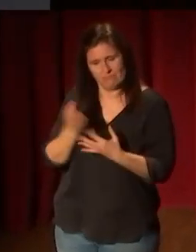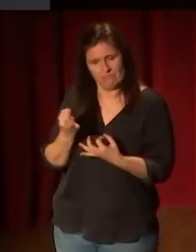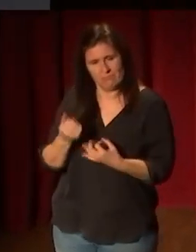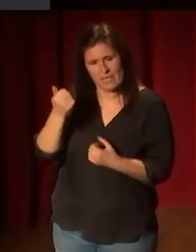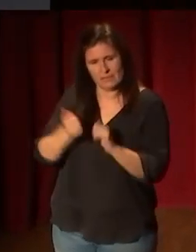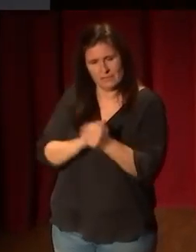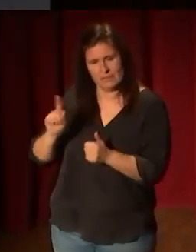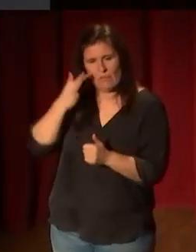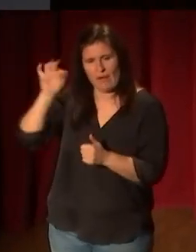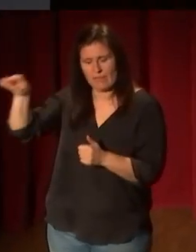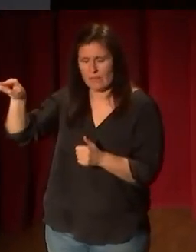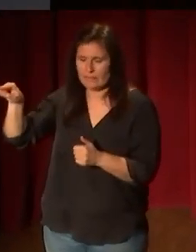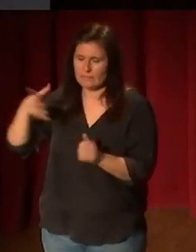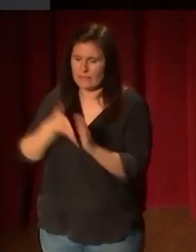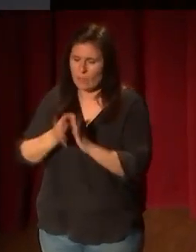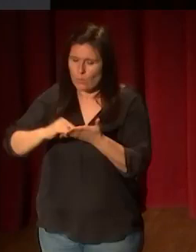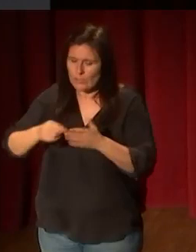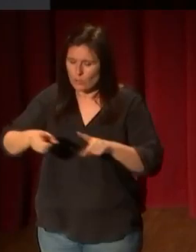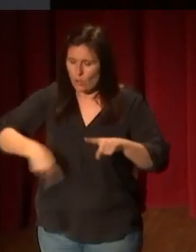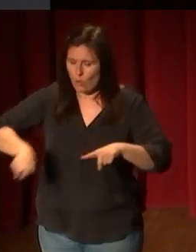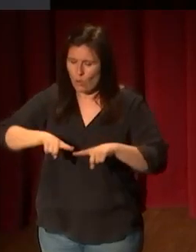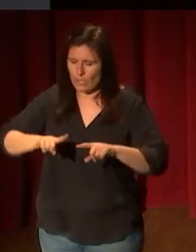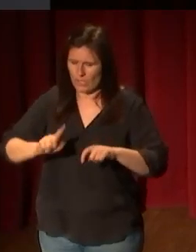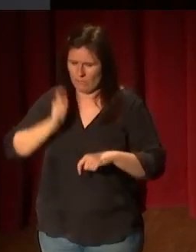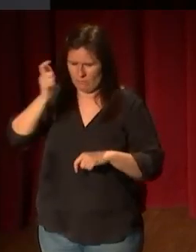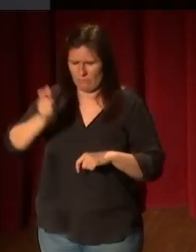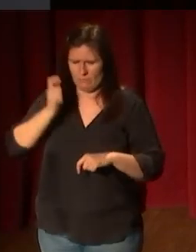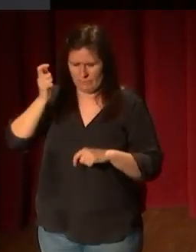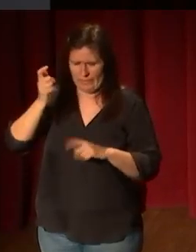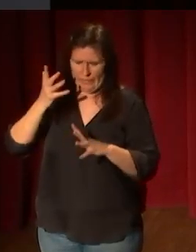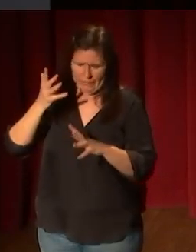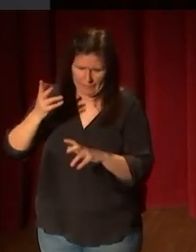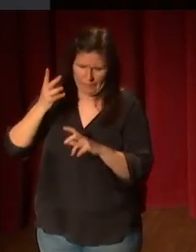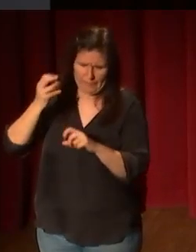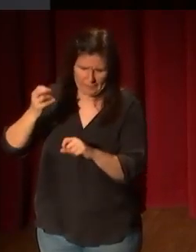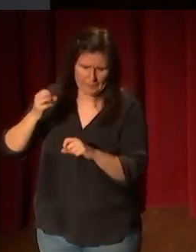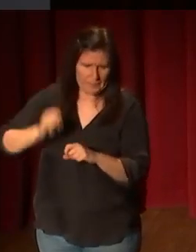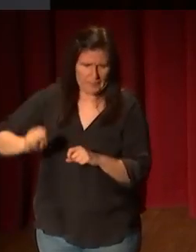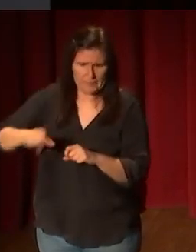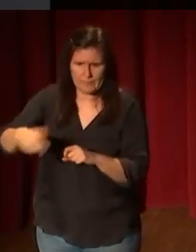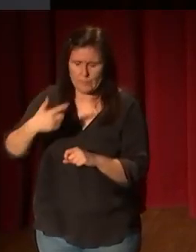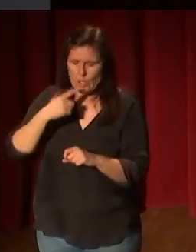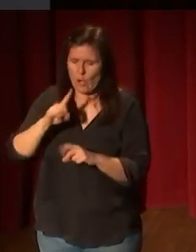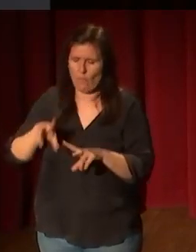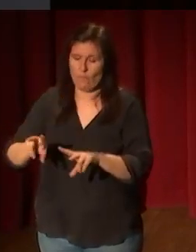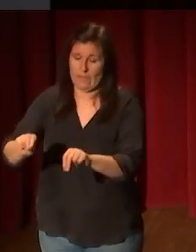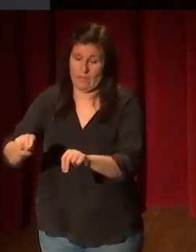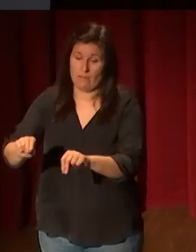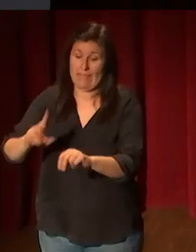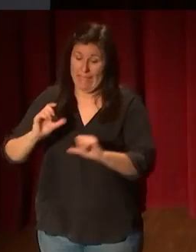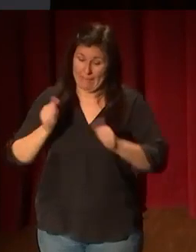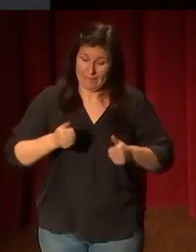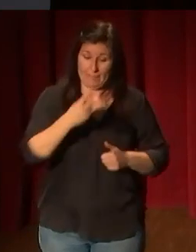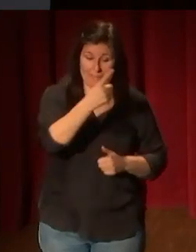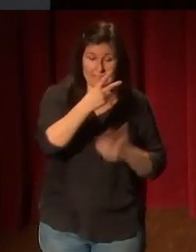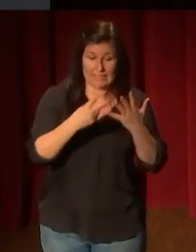una en un proyecto que tardó varias décadas en llevarse a cabo puesto que no se finaliza aunque se empieza